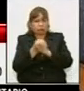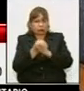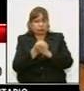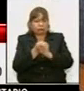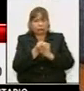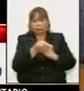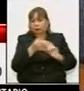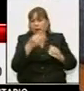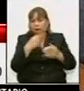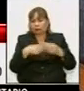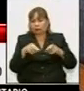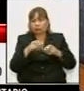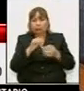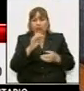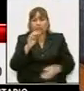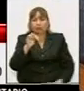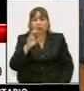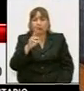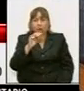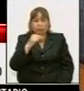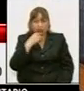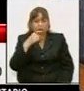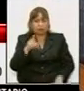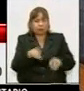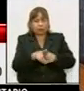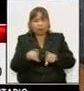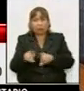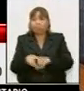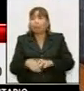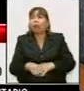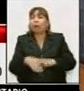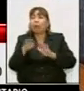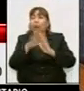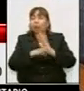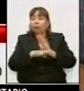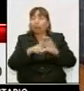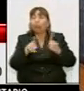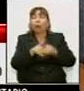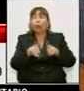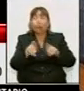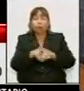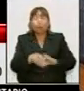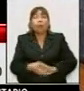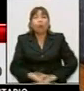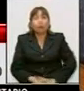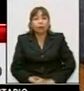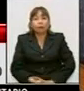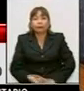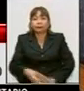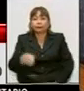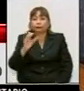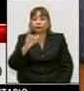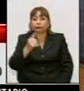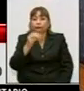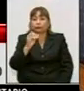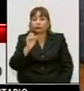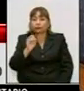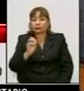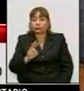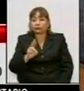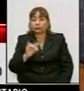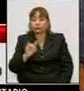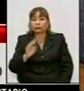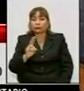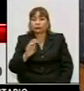siempre hemos sido rivales. ¿Al señor Félix Moreno? También, igualmente. ¿Bajo la misma circunstancia? Sí, bajo la misma. ¿Al señor José Rivera Meléndez, funcionario muy